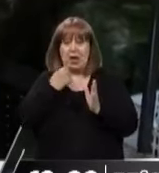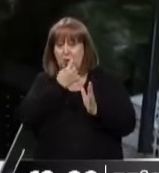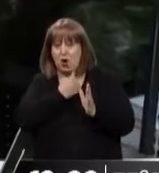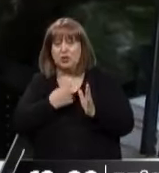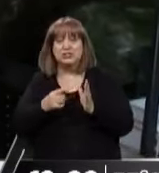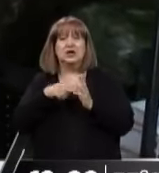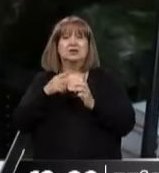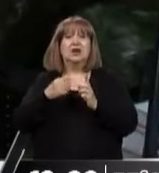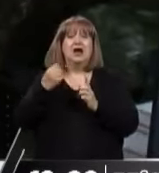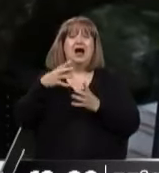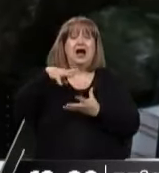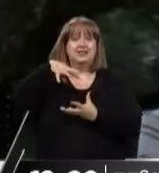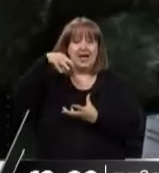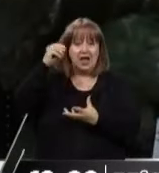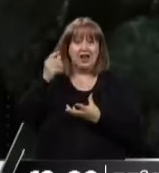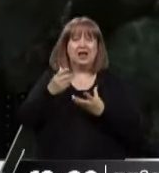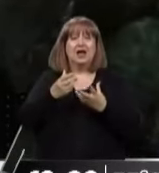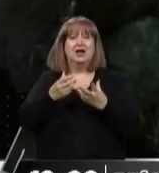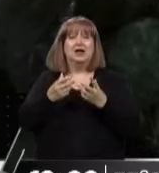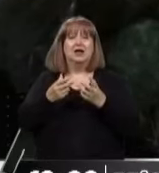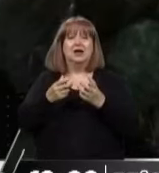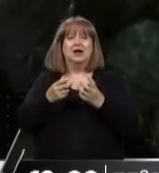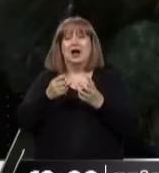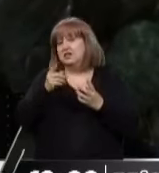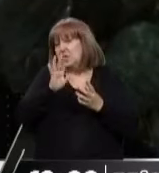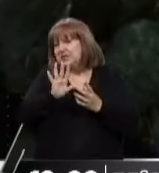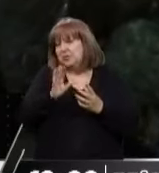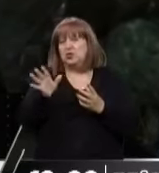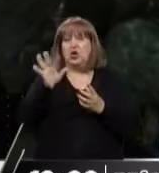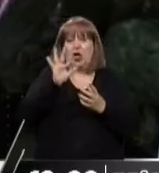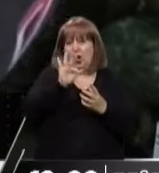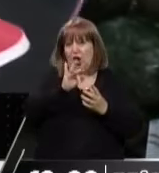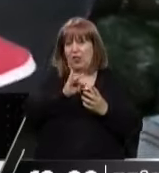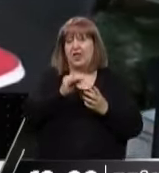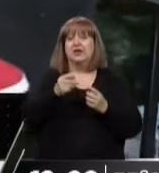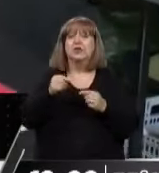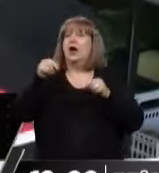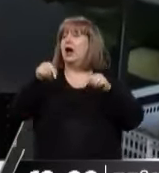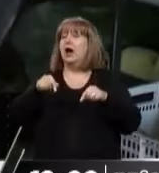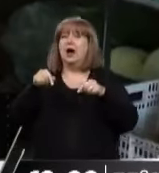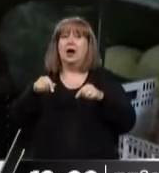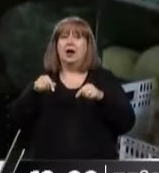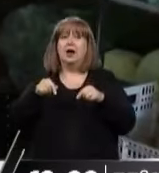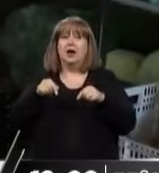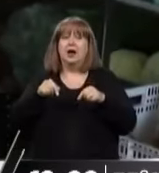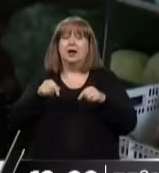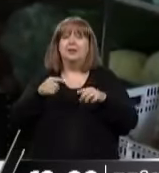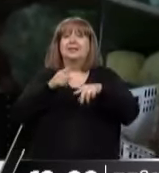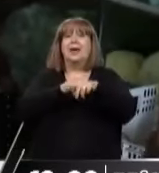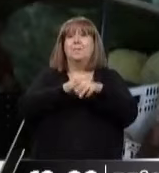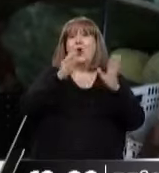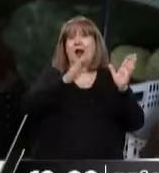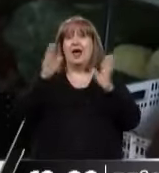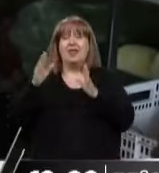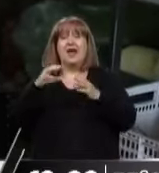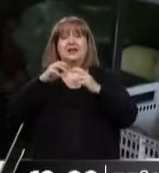la especial que compran, digamos, todos los días, ¿ves? Y después, por ejemplo, ahora la temporada son